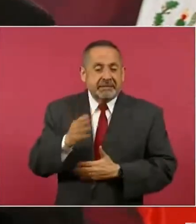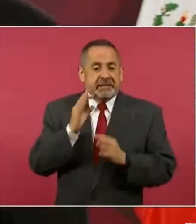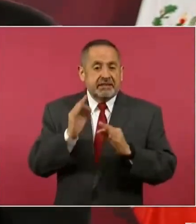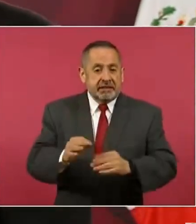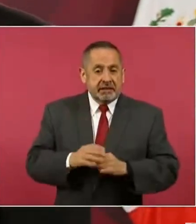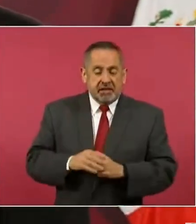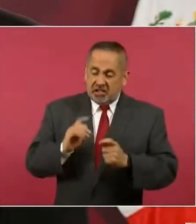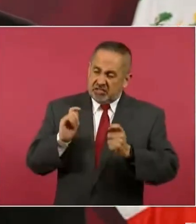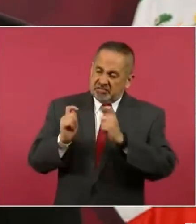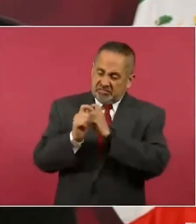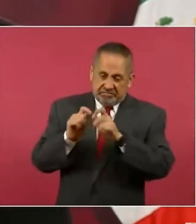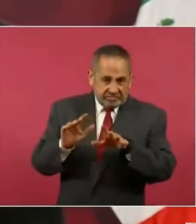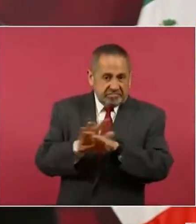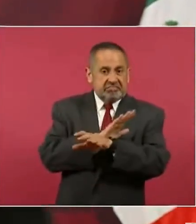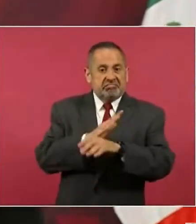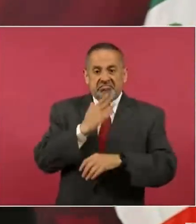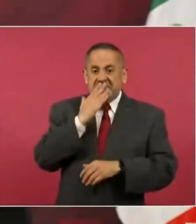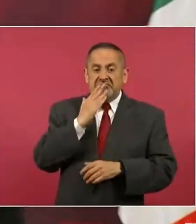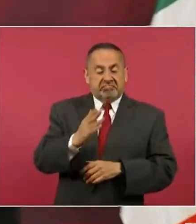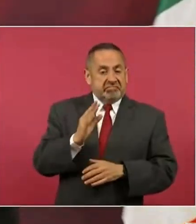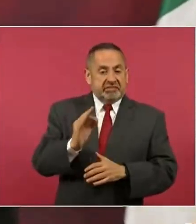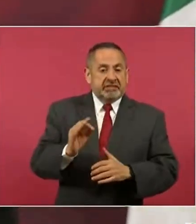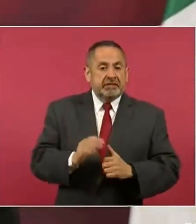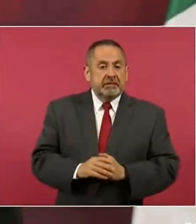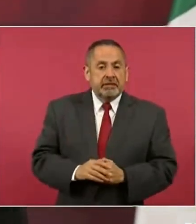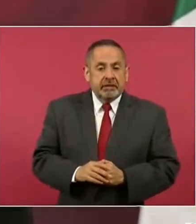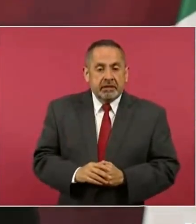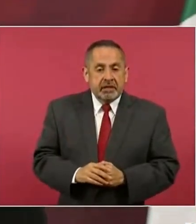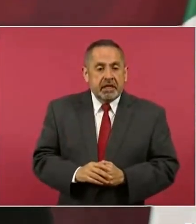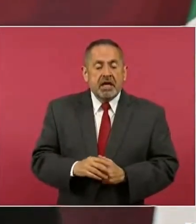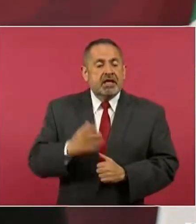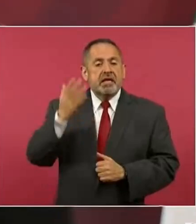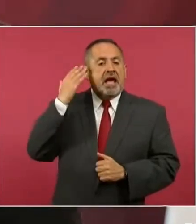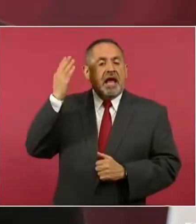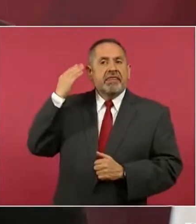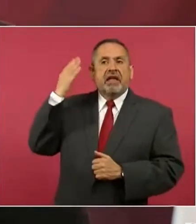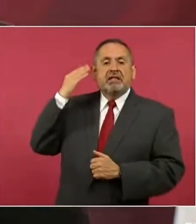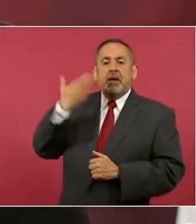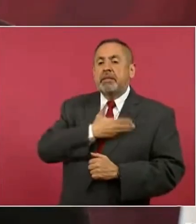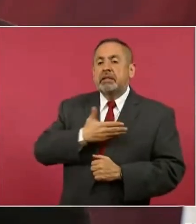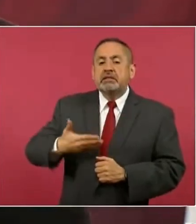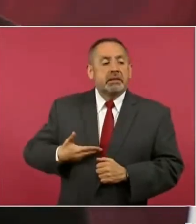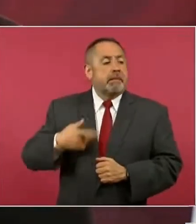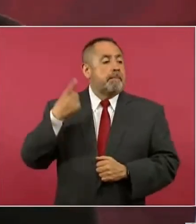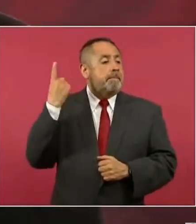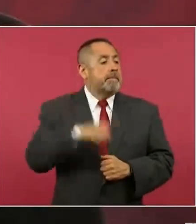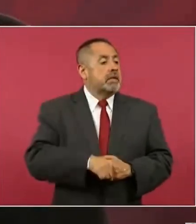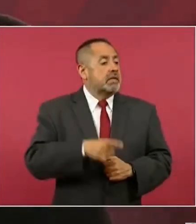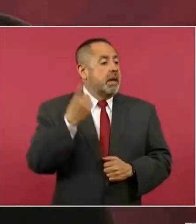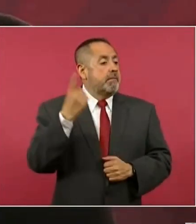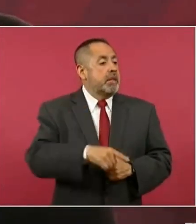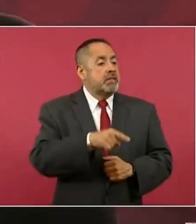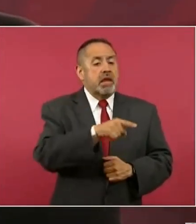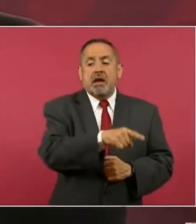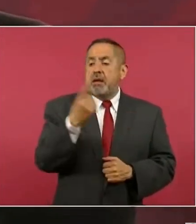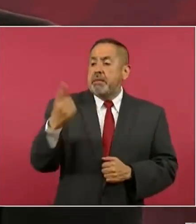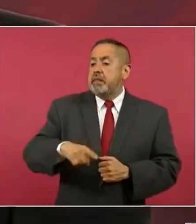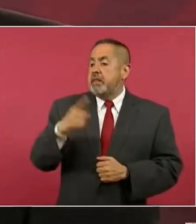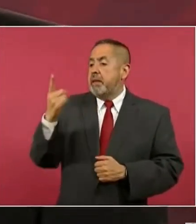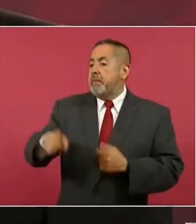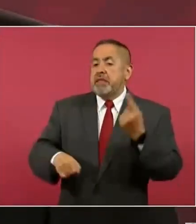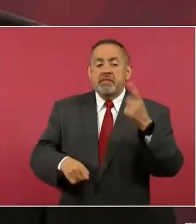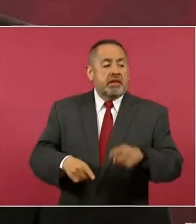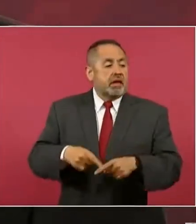Es una transformación. Ya no es el presidente el que le da órdenes